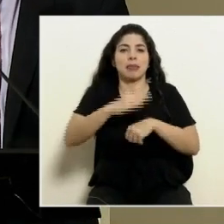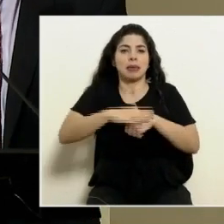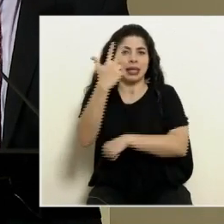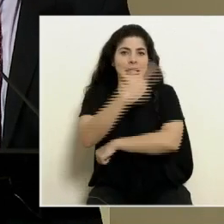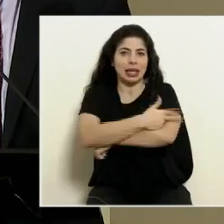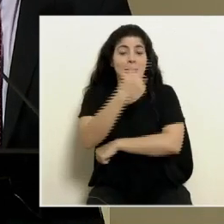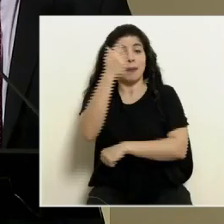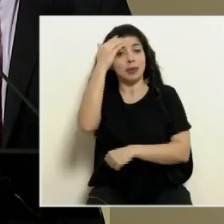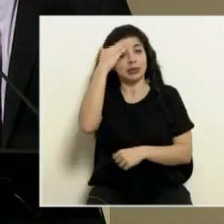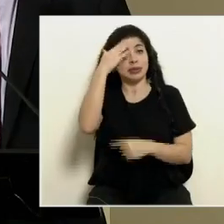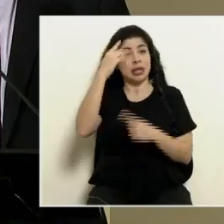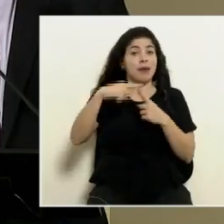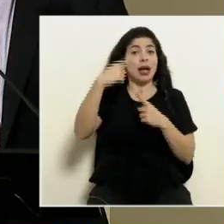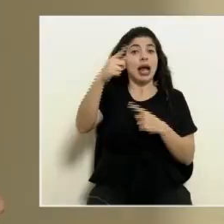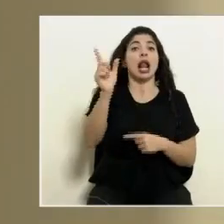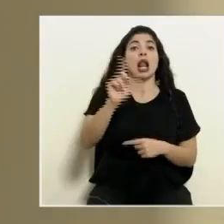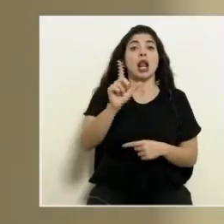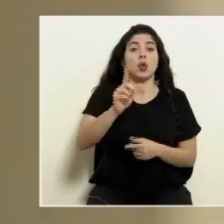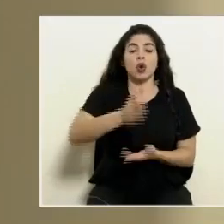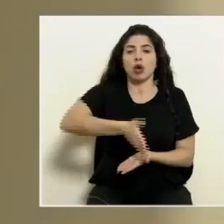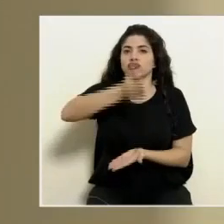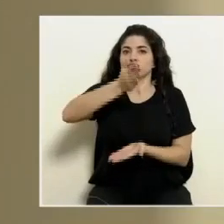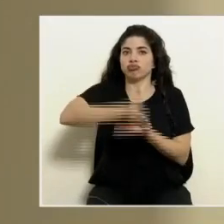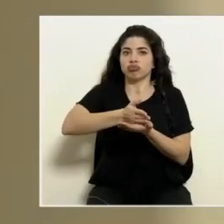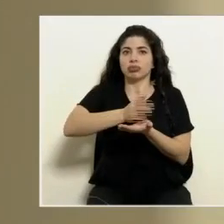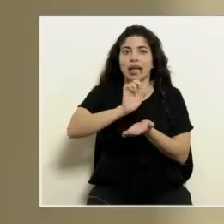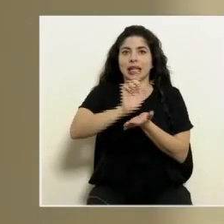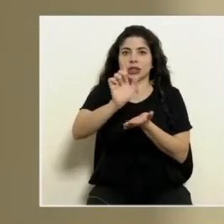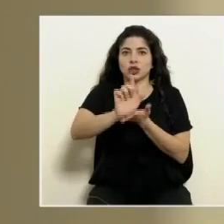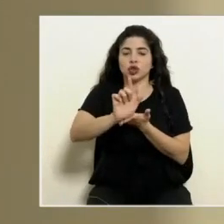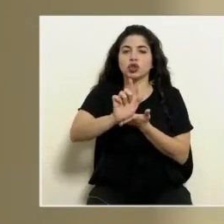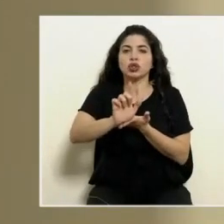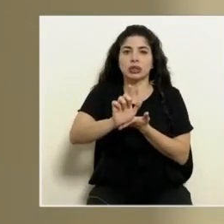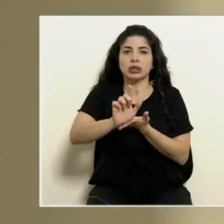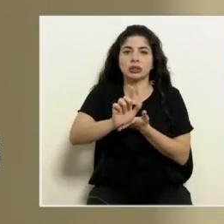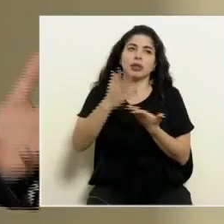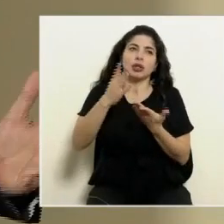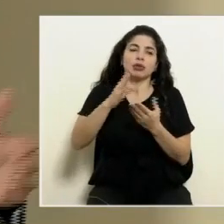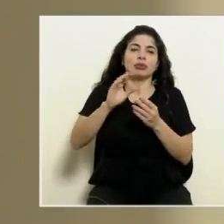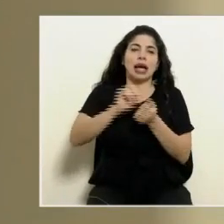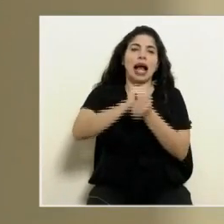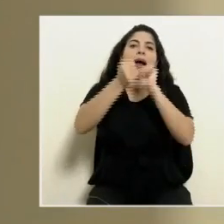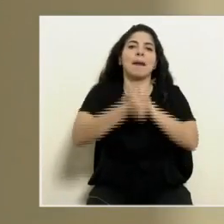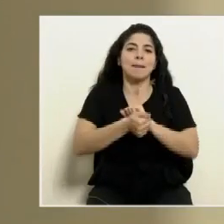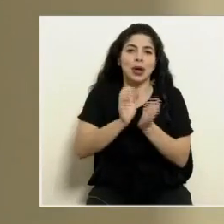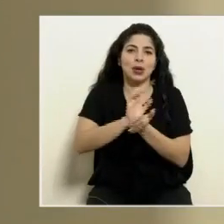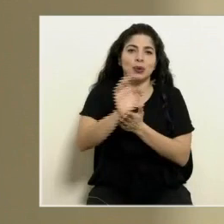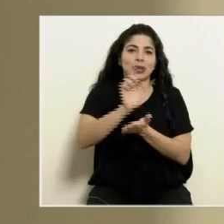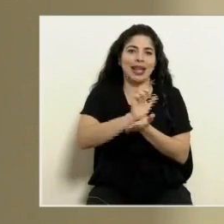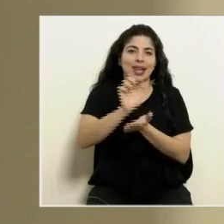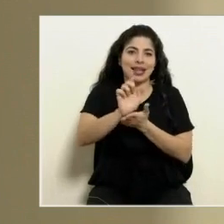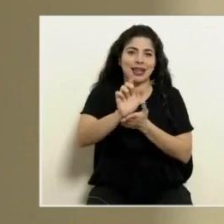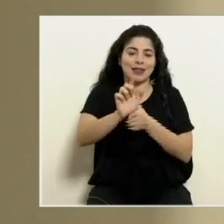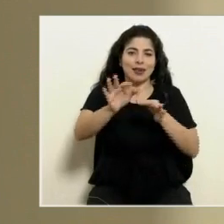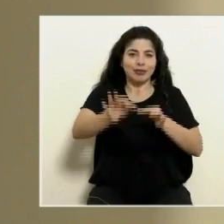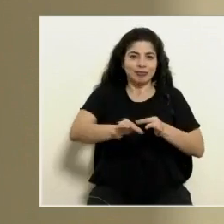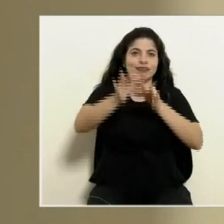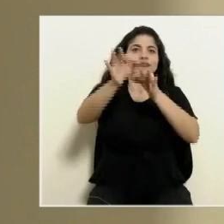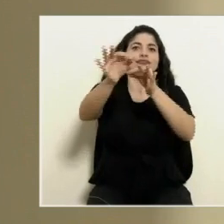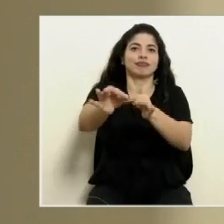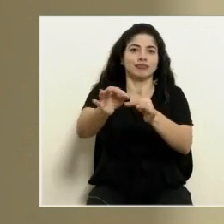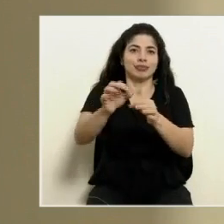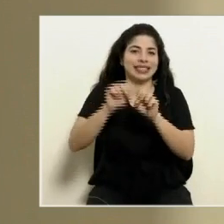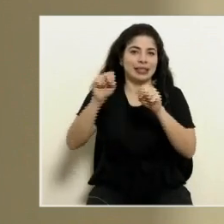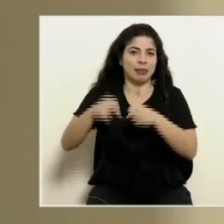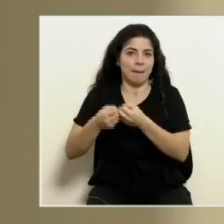partir del lunes se suspende el curso lectivo, bueno, se traslada el curso lectivo en el